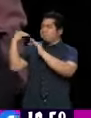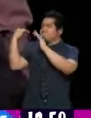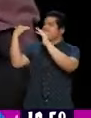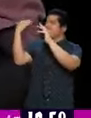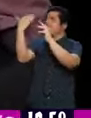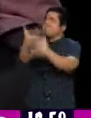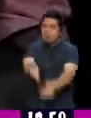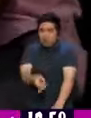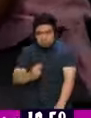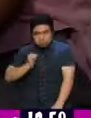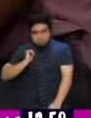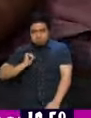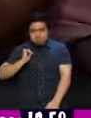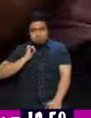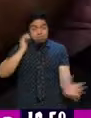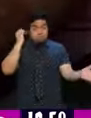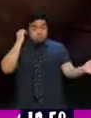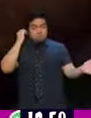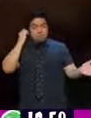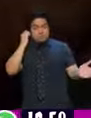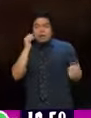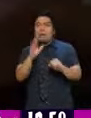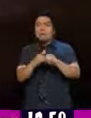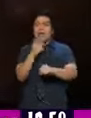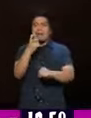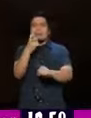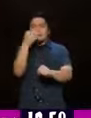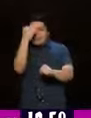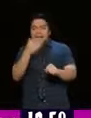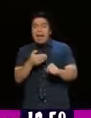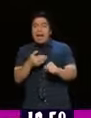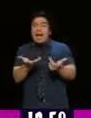mi siglo. Por estar.